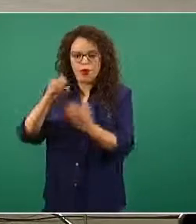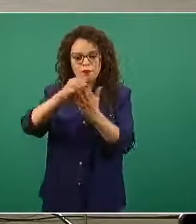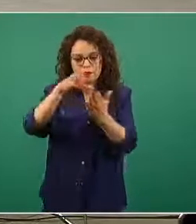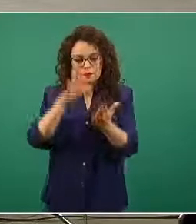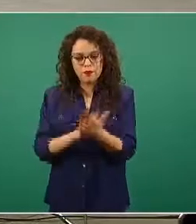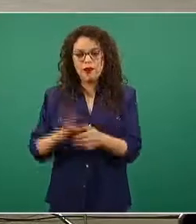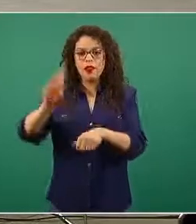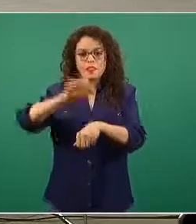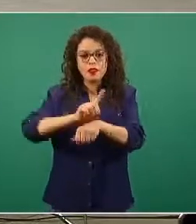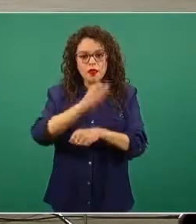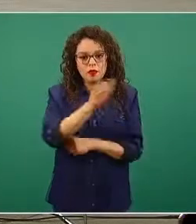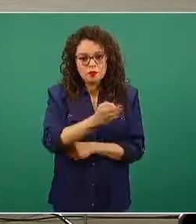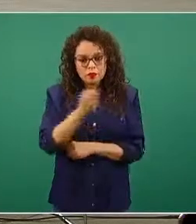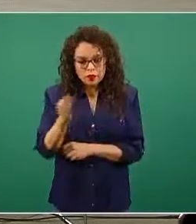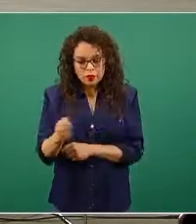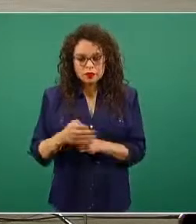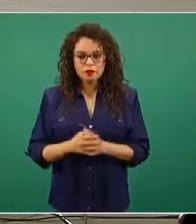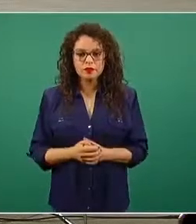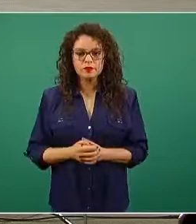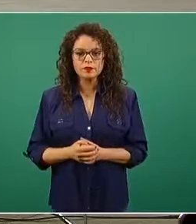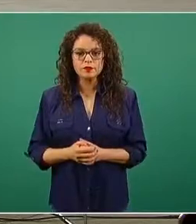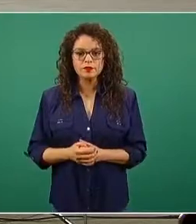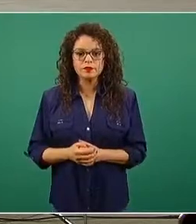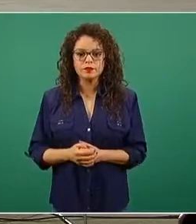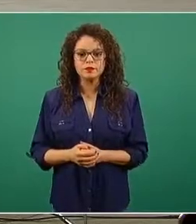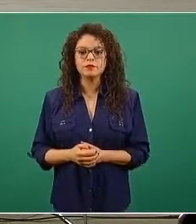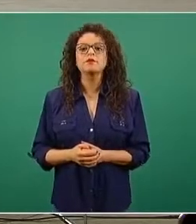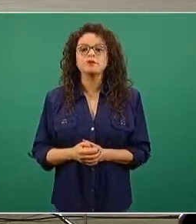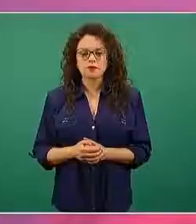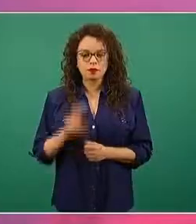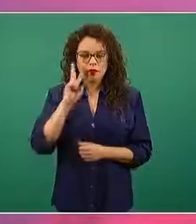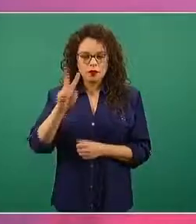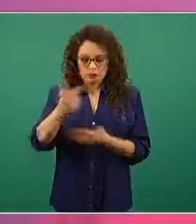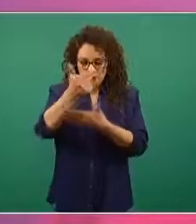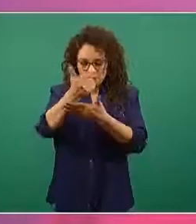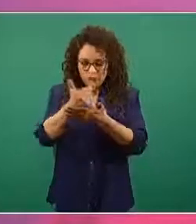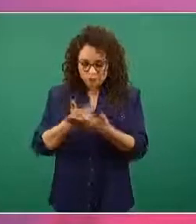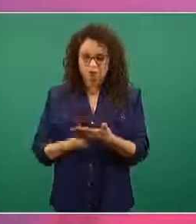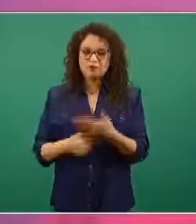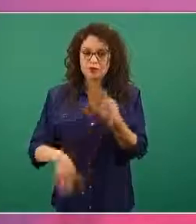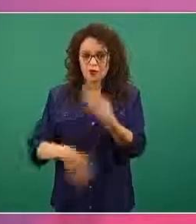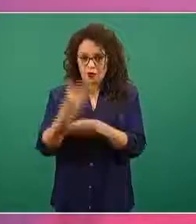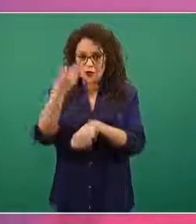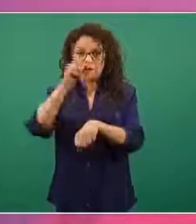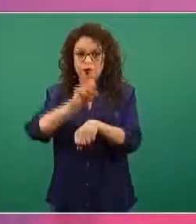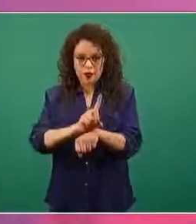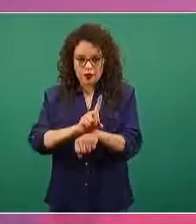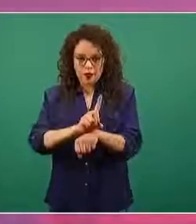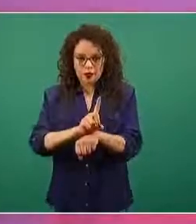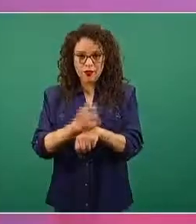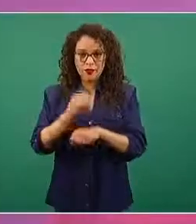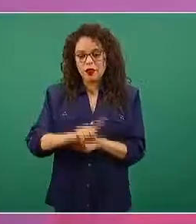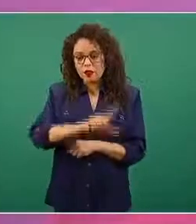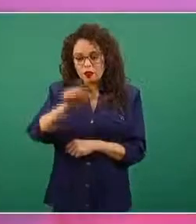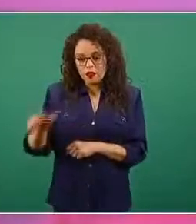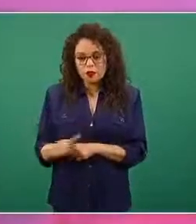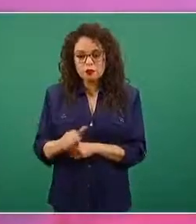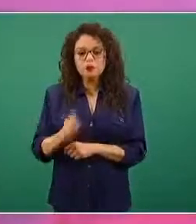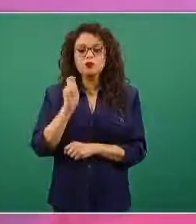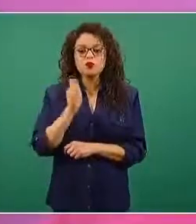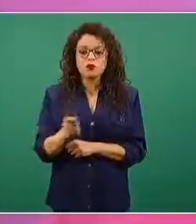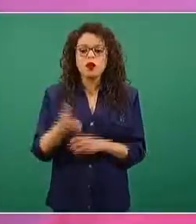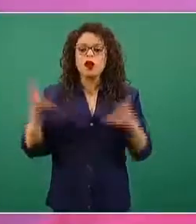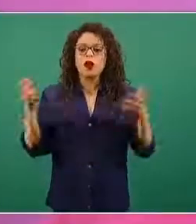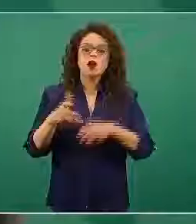se hace la proyección de estos 14 días y en su momento se pueden programar la toma